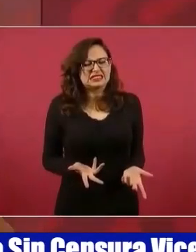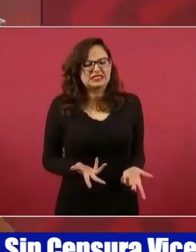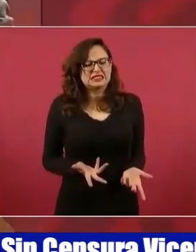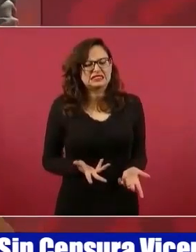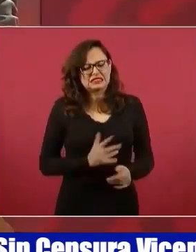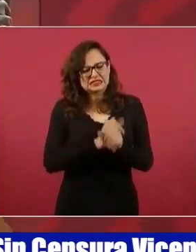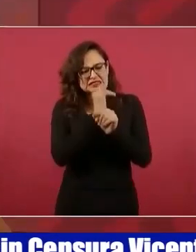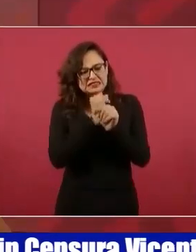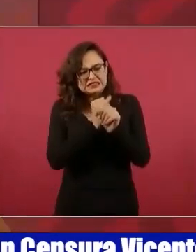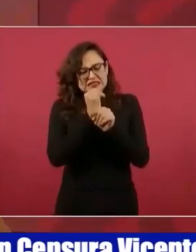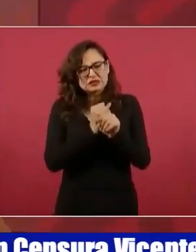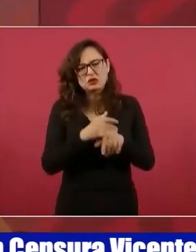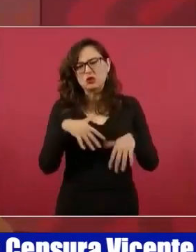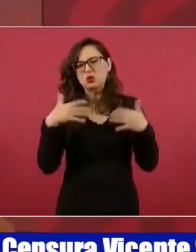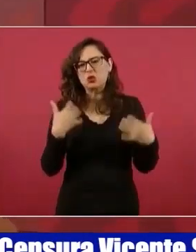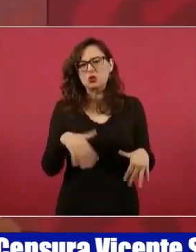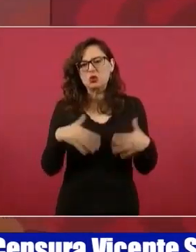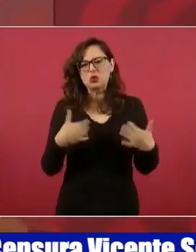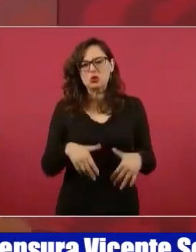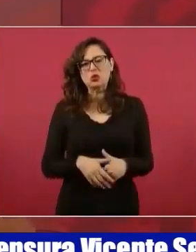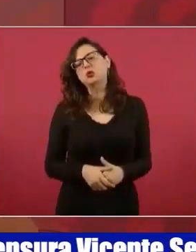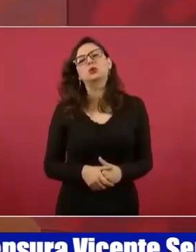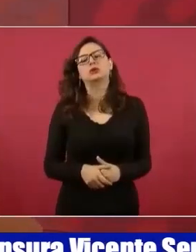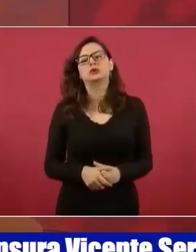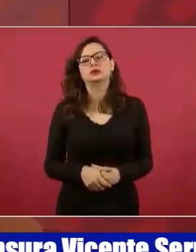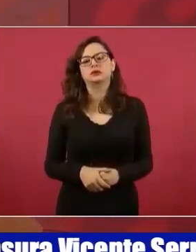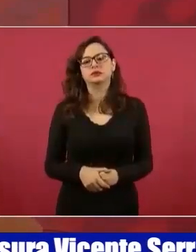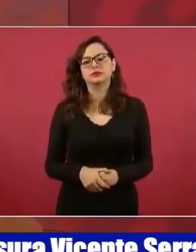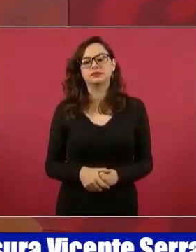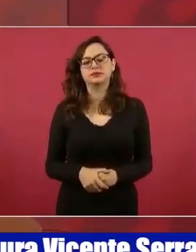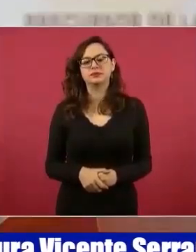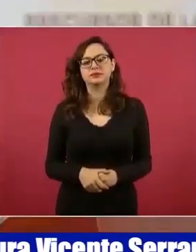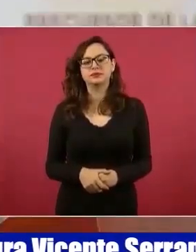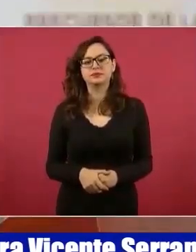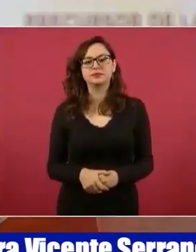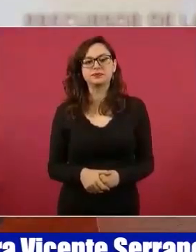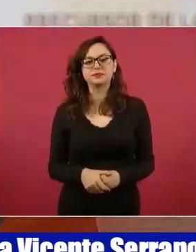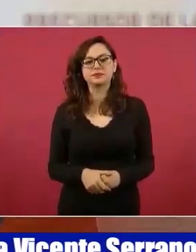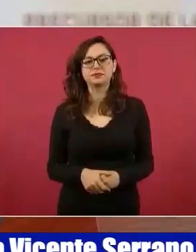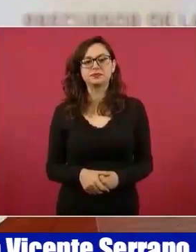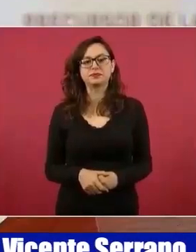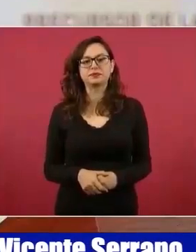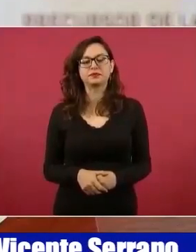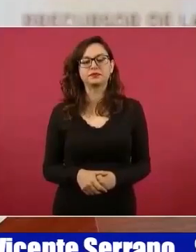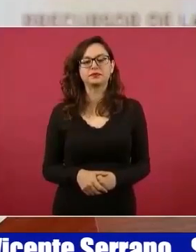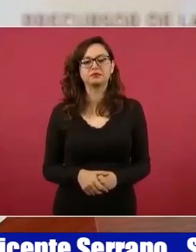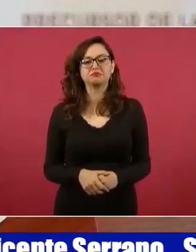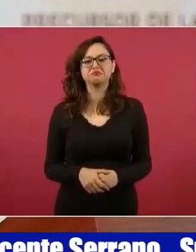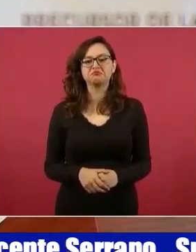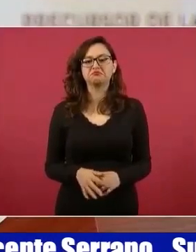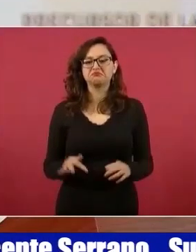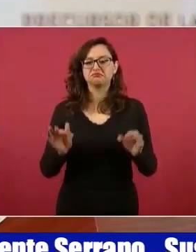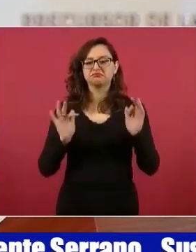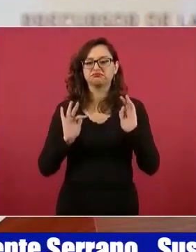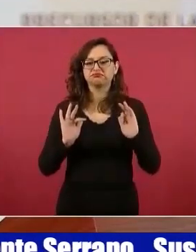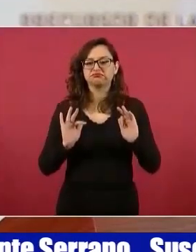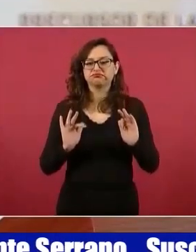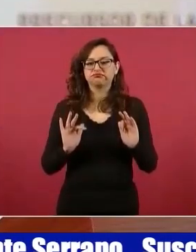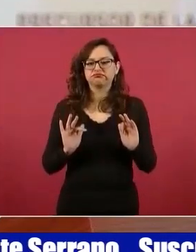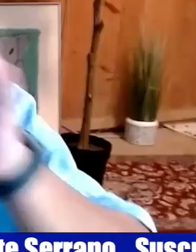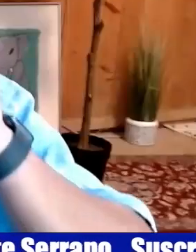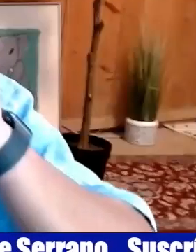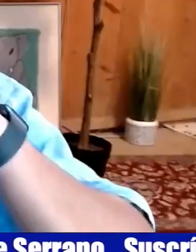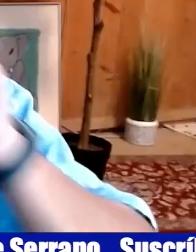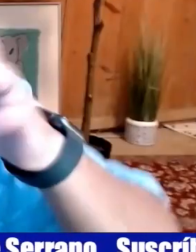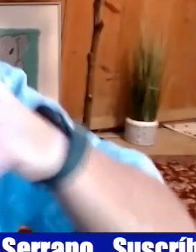reformas, pues le ayuda más, ¿no? La gente, ¿quién en su sano juicio? Ahora que salgas tú, no sé si hoy es jueves de tianguis, no sé cuándo